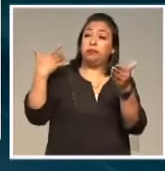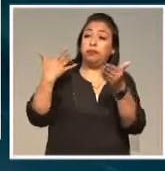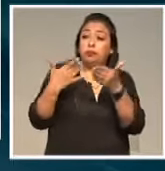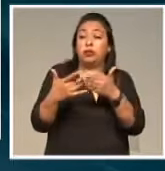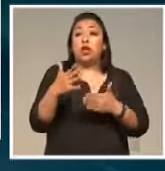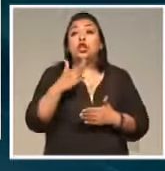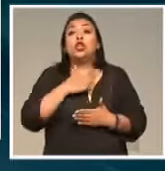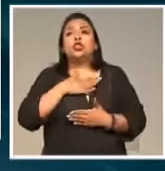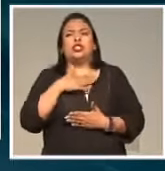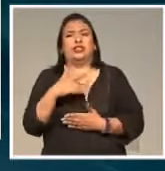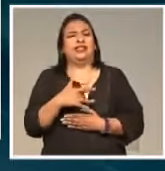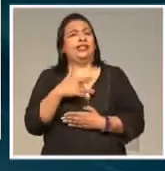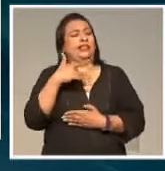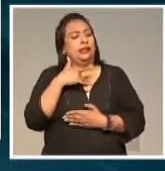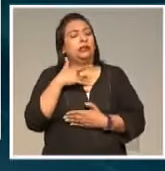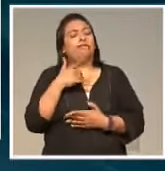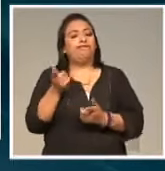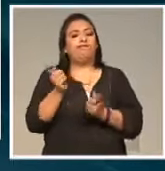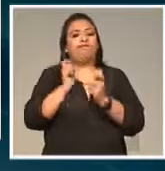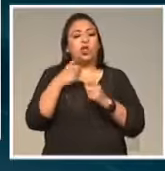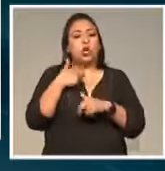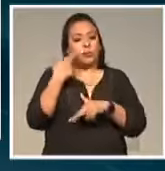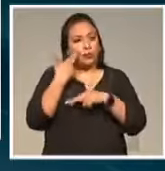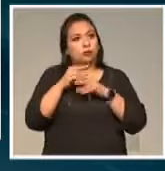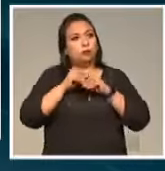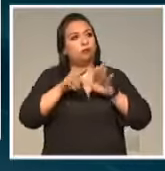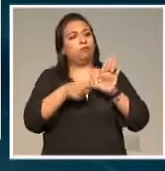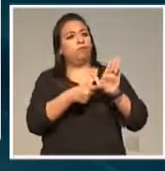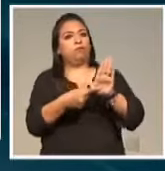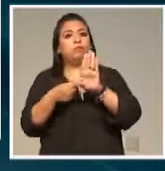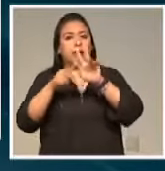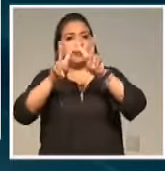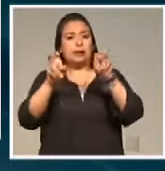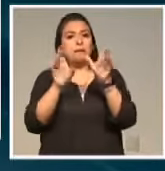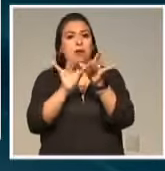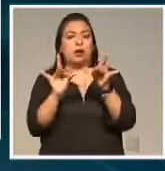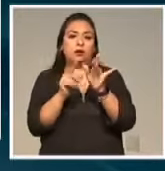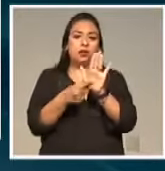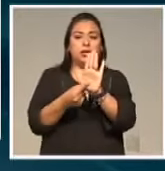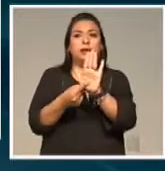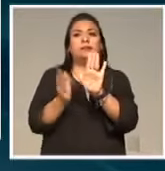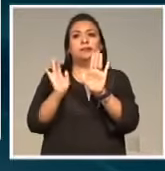yo sentí que tengo responsabilidad de hablar sobre estos temas